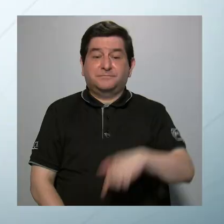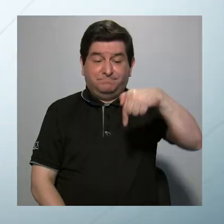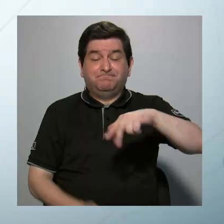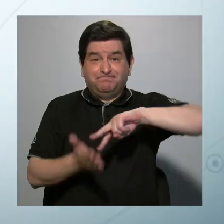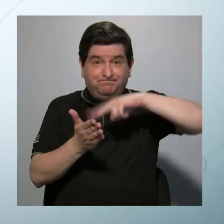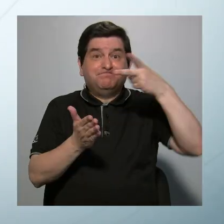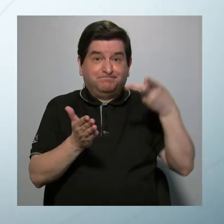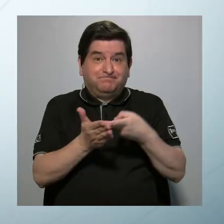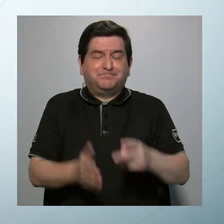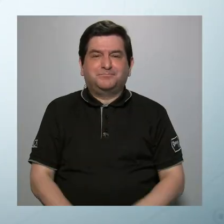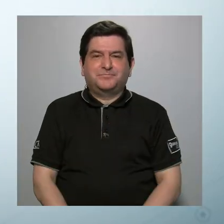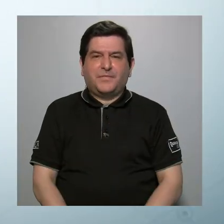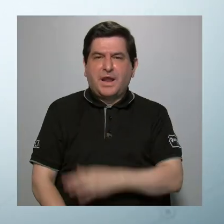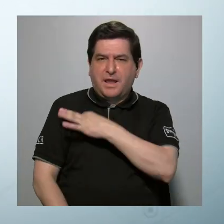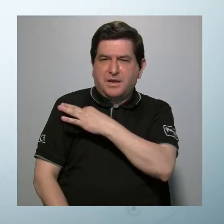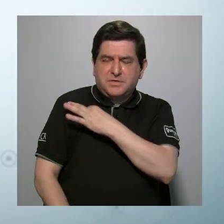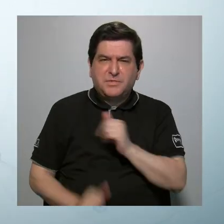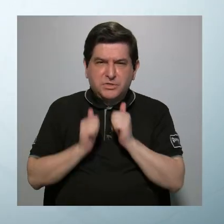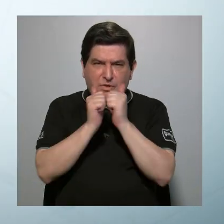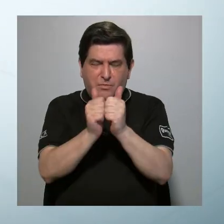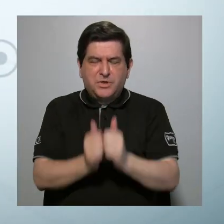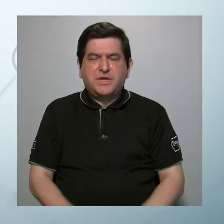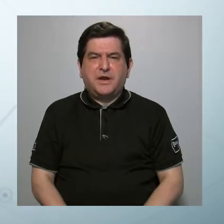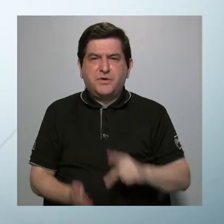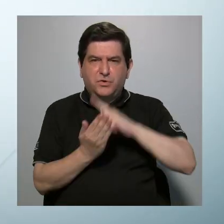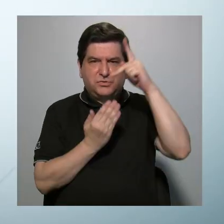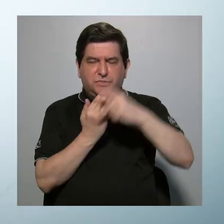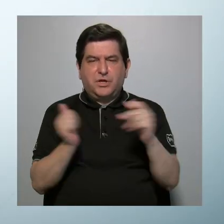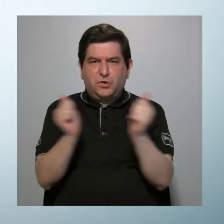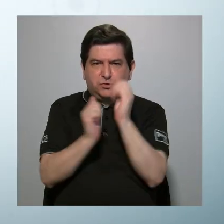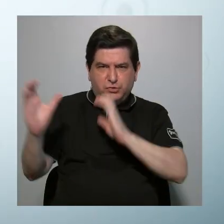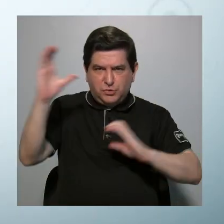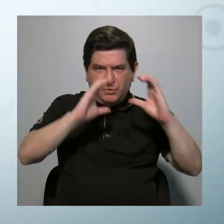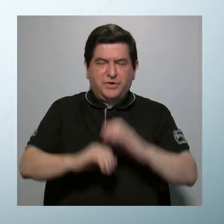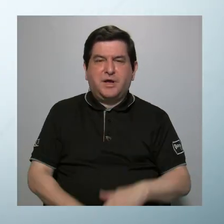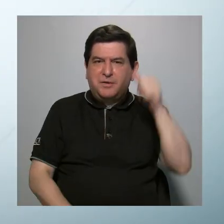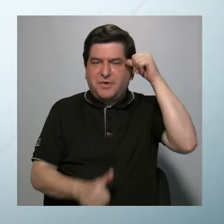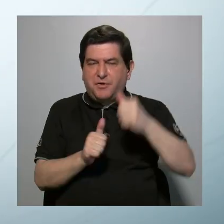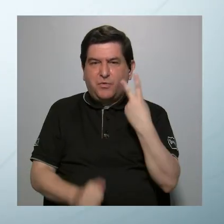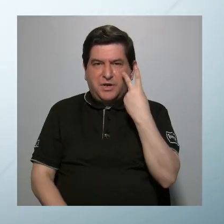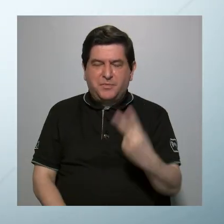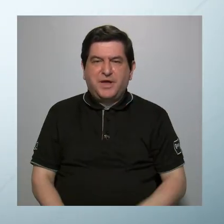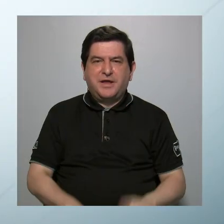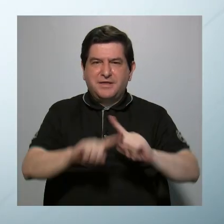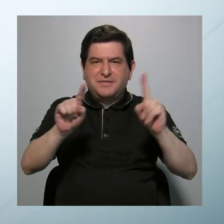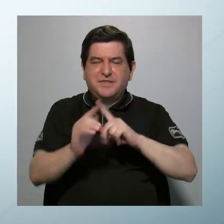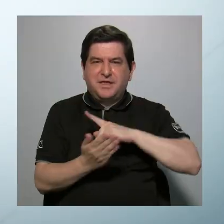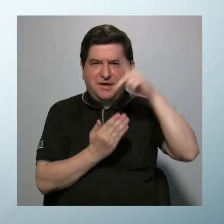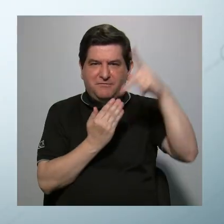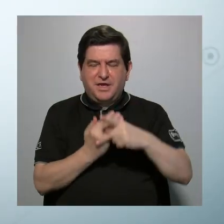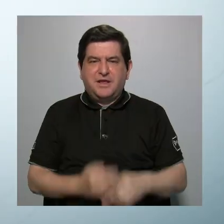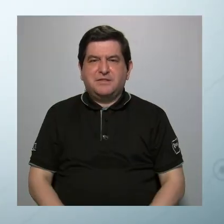Esto fue Conceptos. Los invito a acompañarnos en cada programa de Conciencia. Recuerde que puede ver este y otros